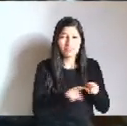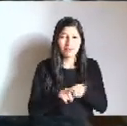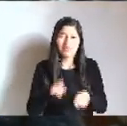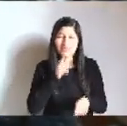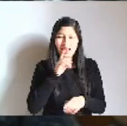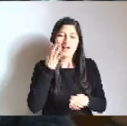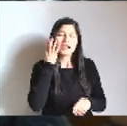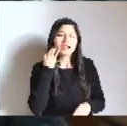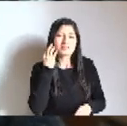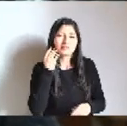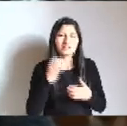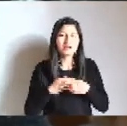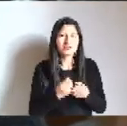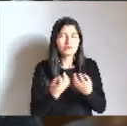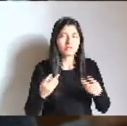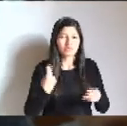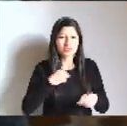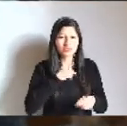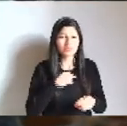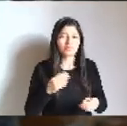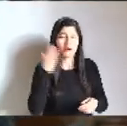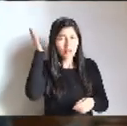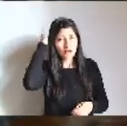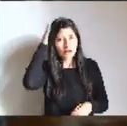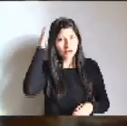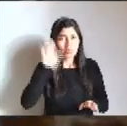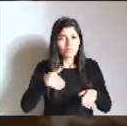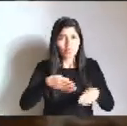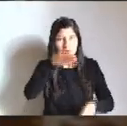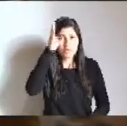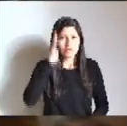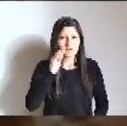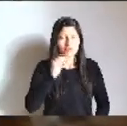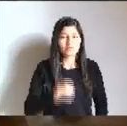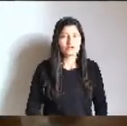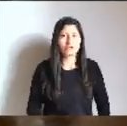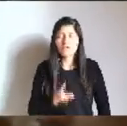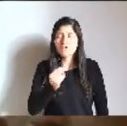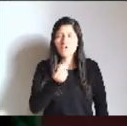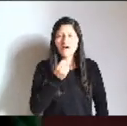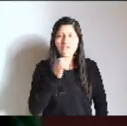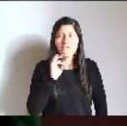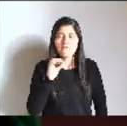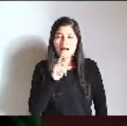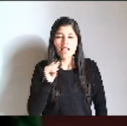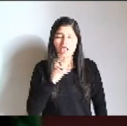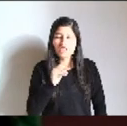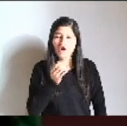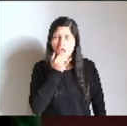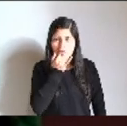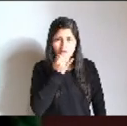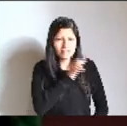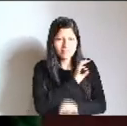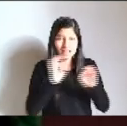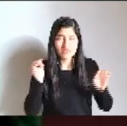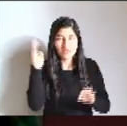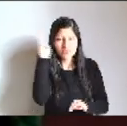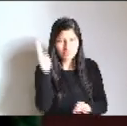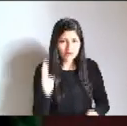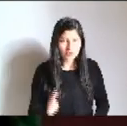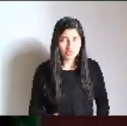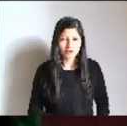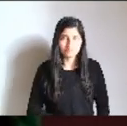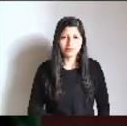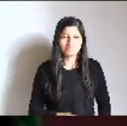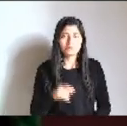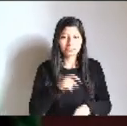de muchos de nosotros el saber cómo Dios no nos defrauda, que Él en el tiempo oportuno y